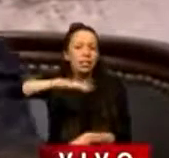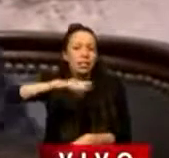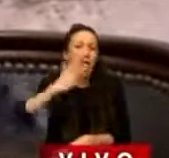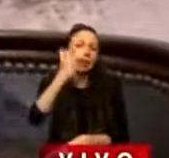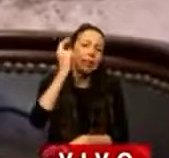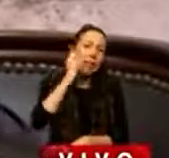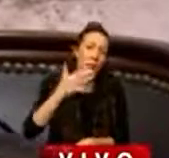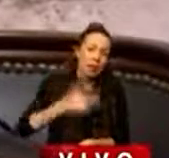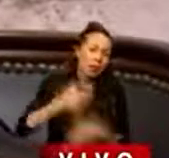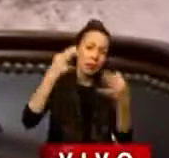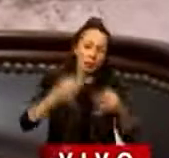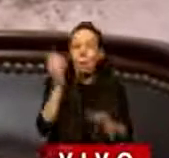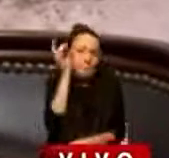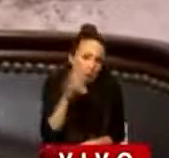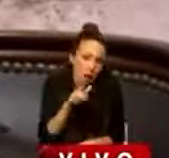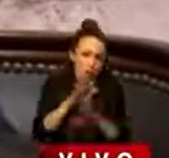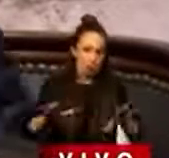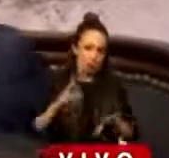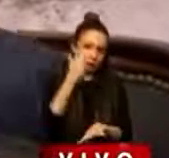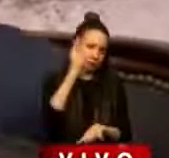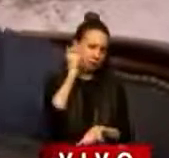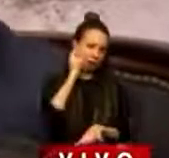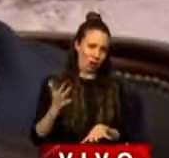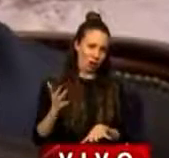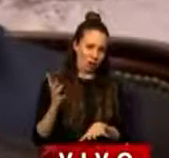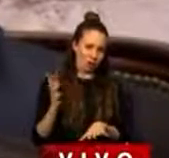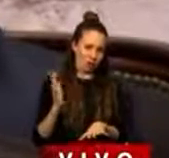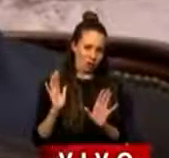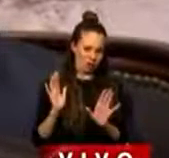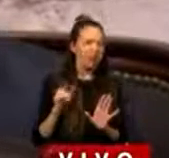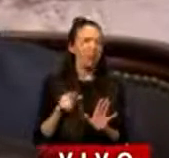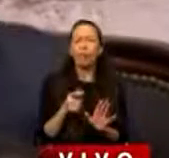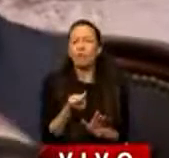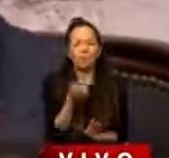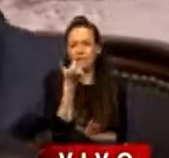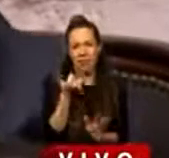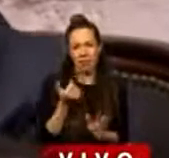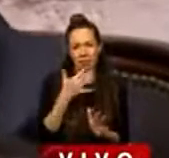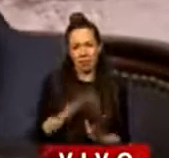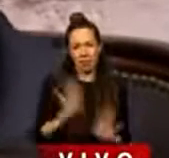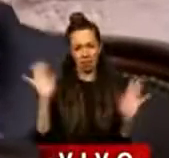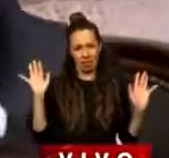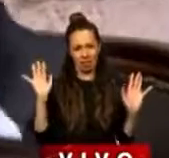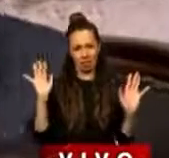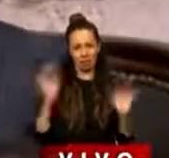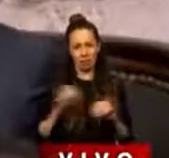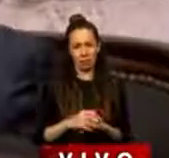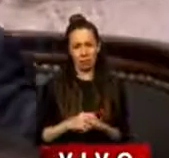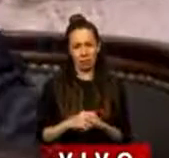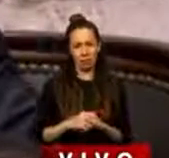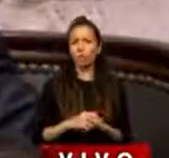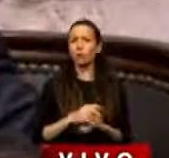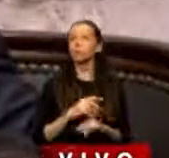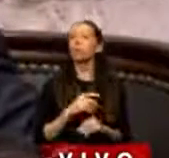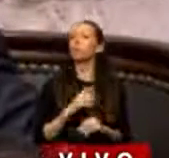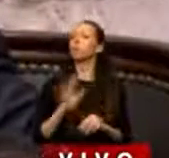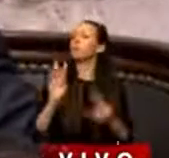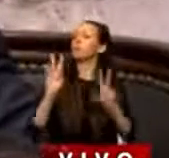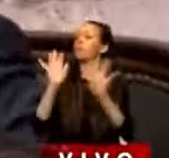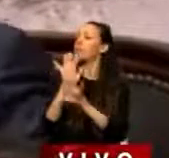a los chicos de 3 años. Mire, esto es muy simple. En aras de la